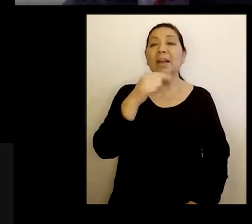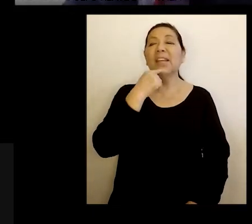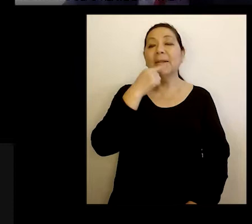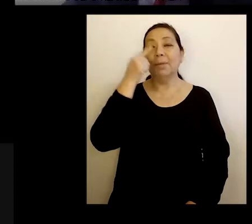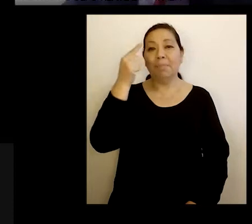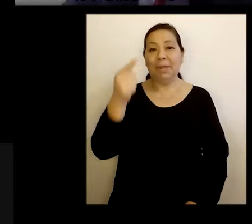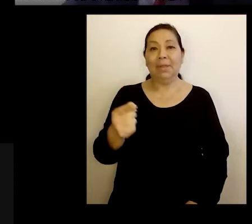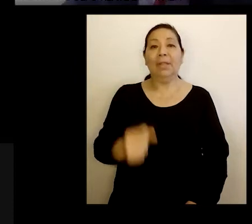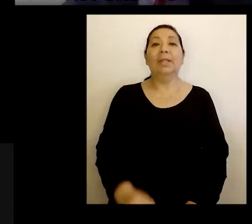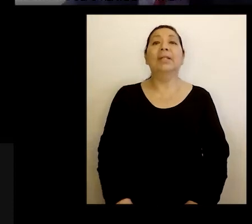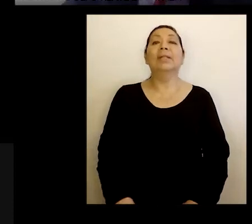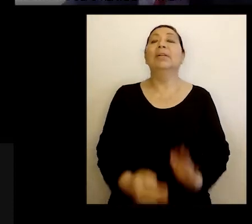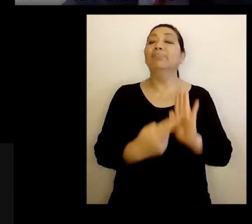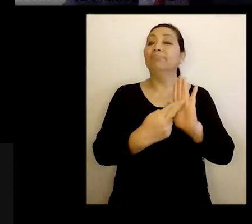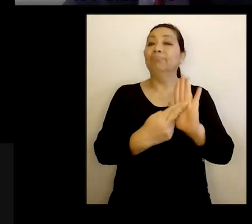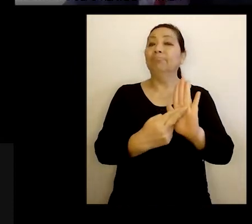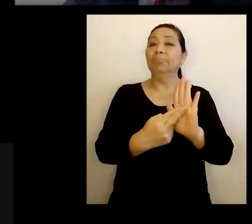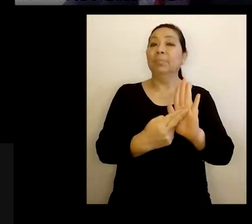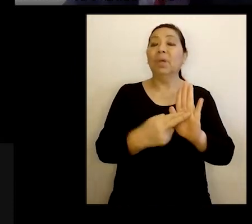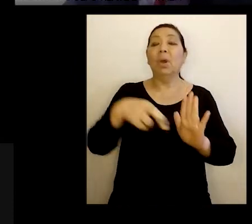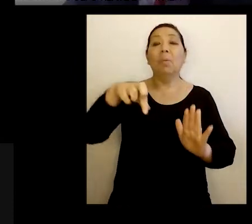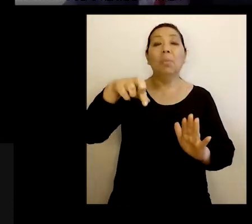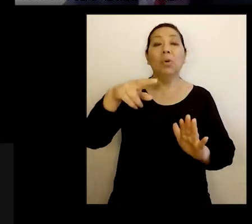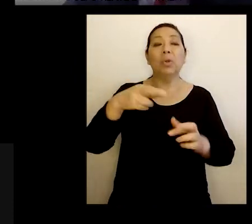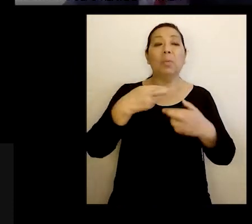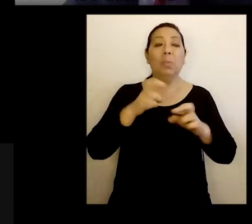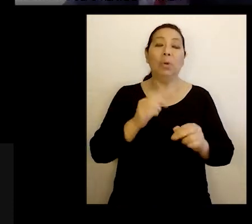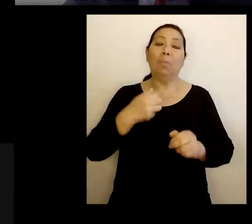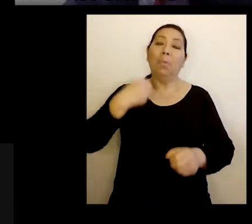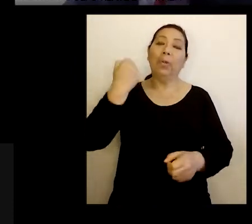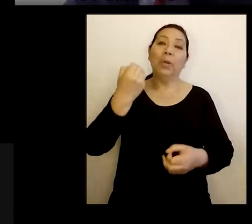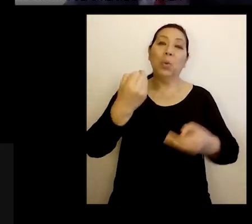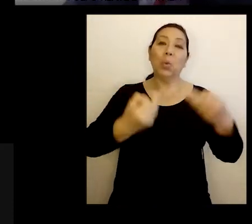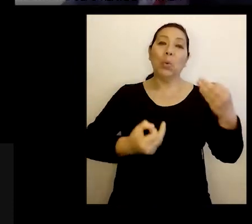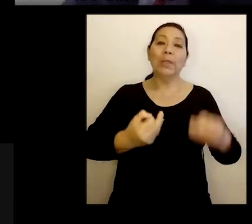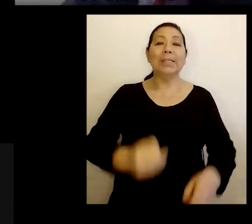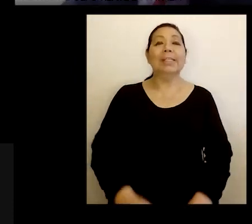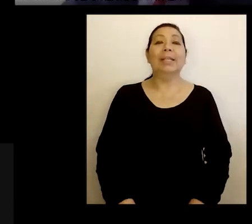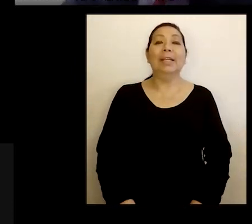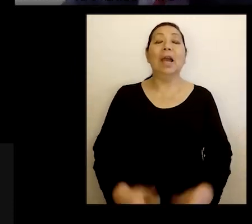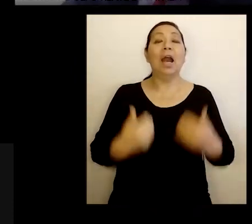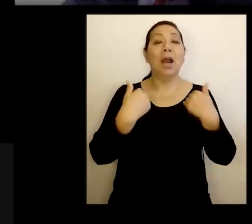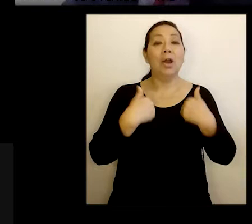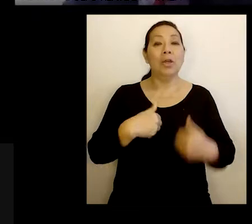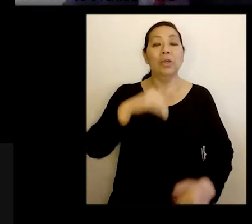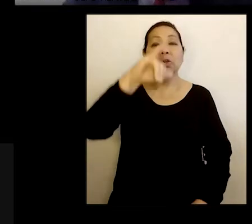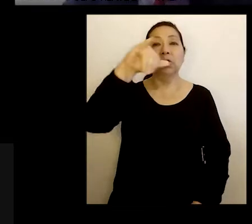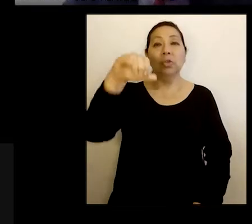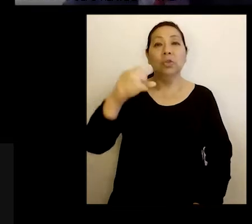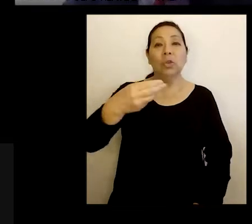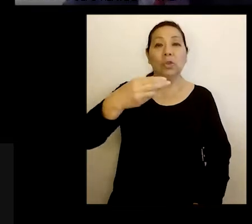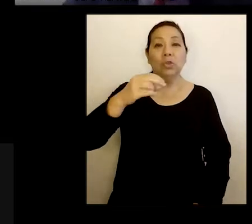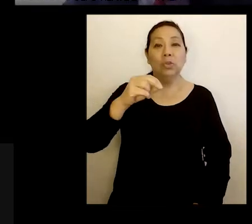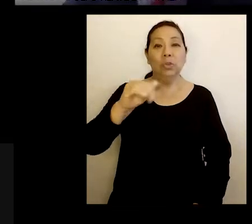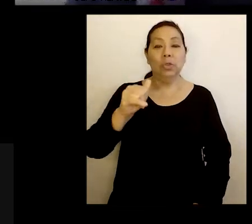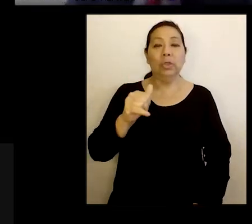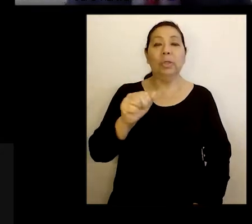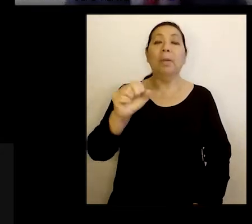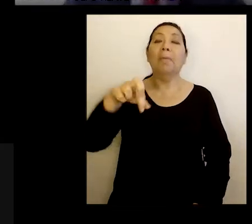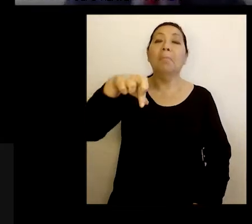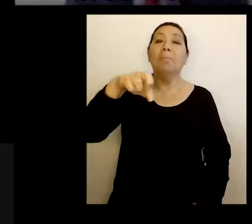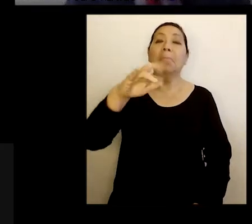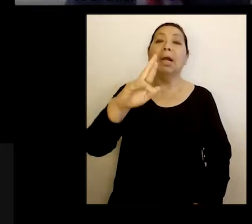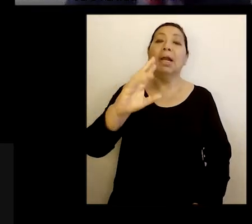demandada, en representación de la Procuraduría Pública del Poder Judicial, el abogado Johnny Tupayachi Sotomayor.